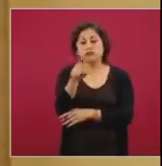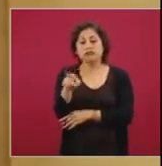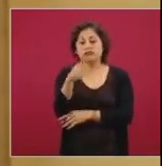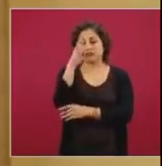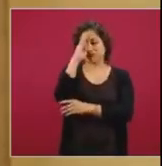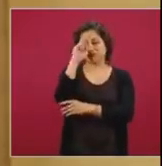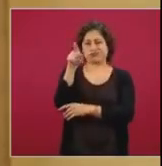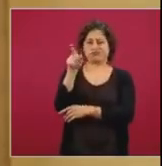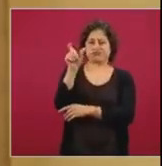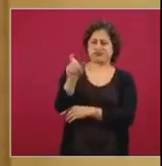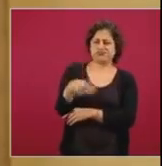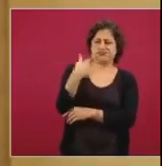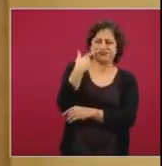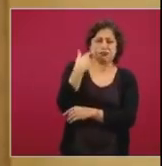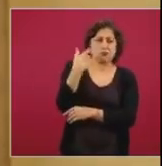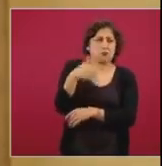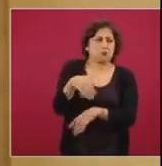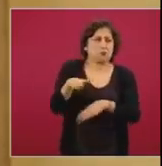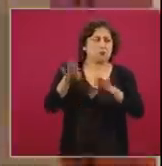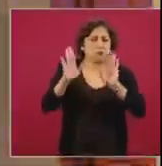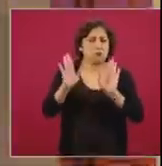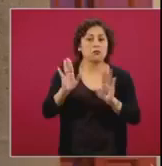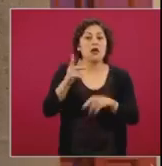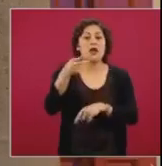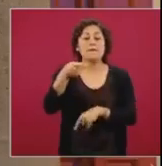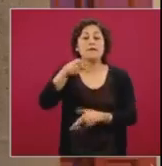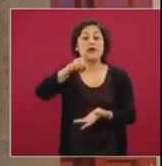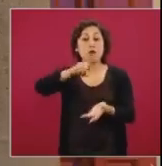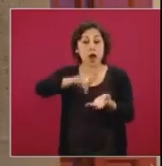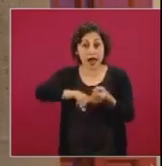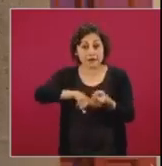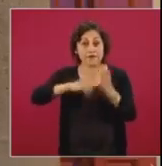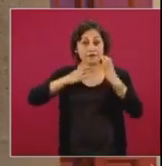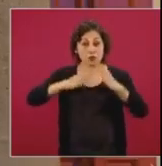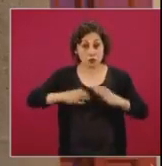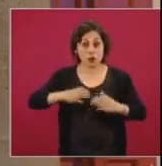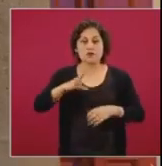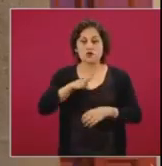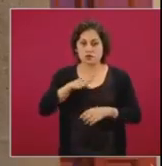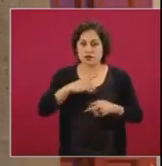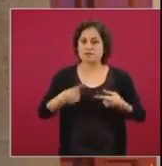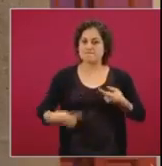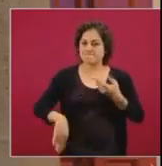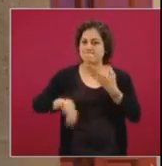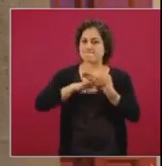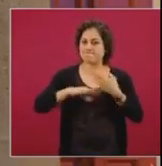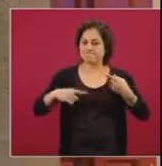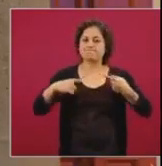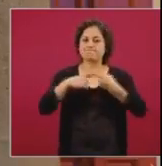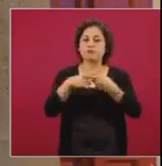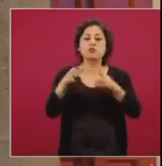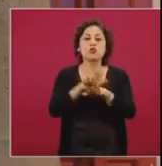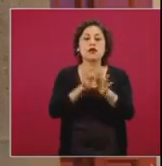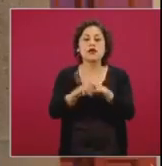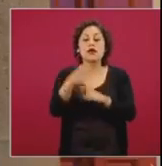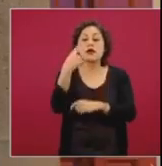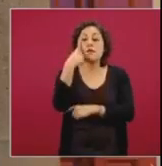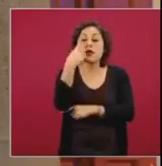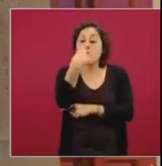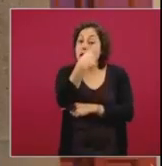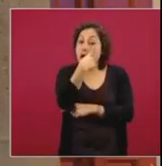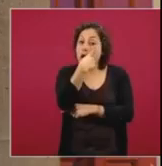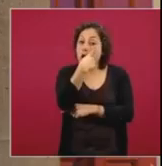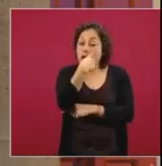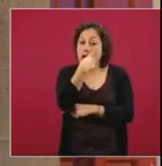daña tanto los nervios periféricos, los nervios que se encuentran en los ojos, que podemos tener problemas o deformidades principalmente en manos